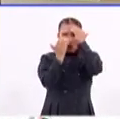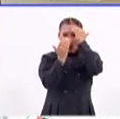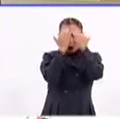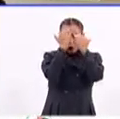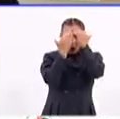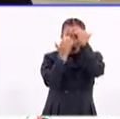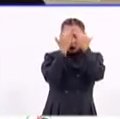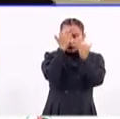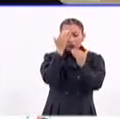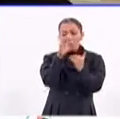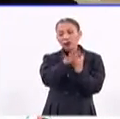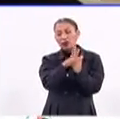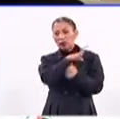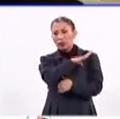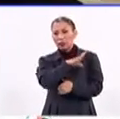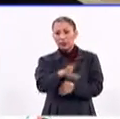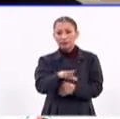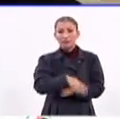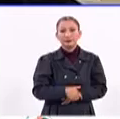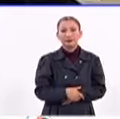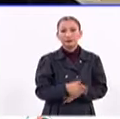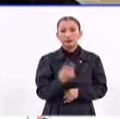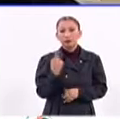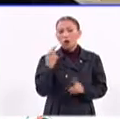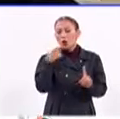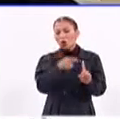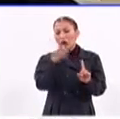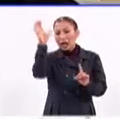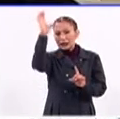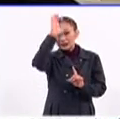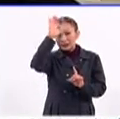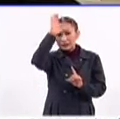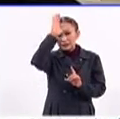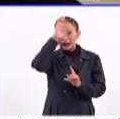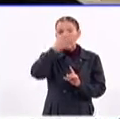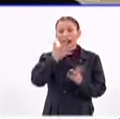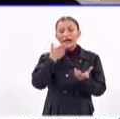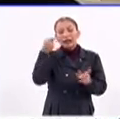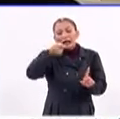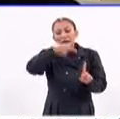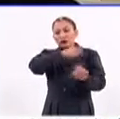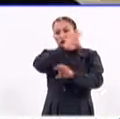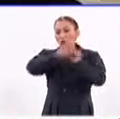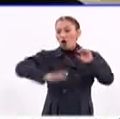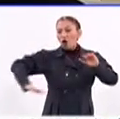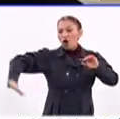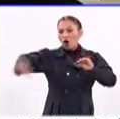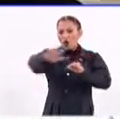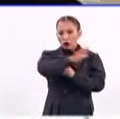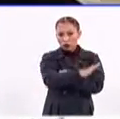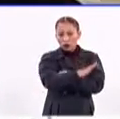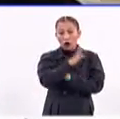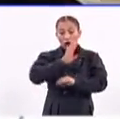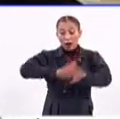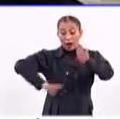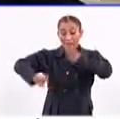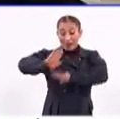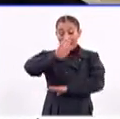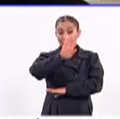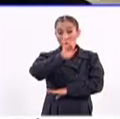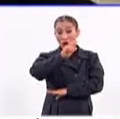conocimiento general. Una de las ciencias que tiene que ver con todo. En la